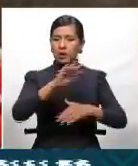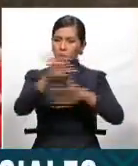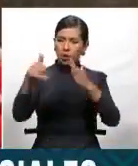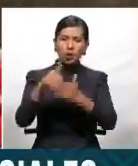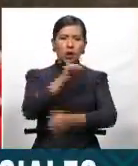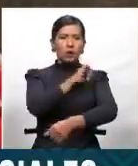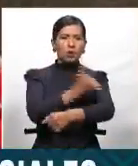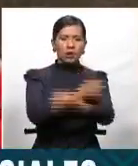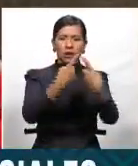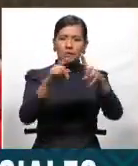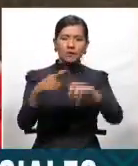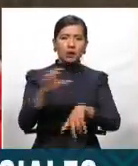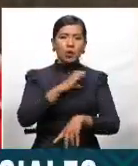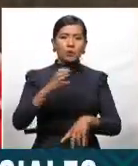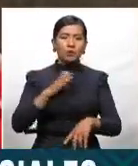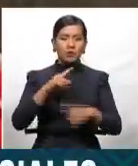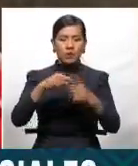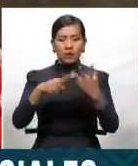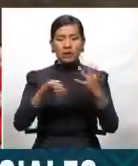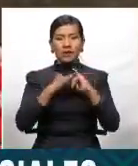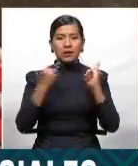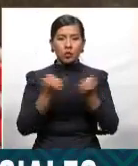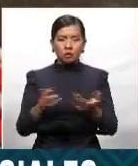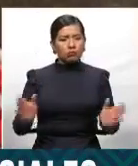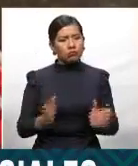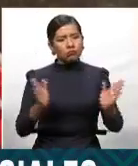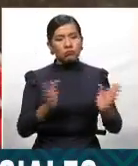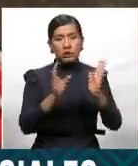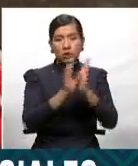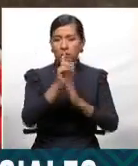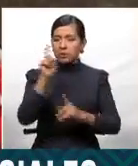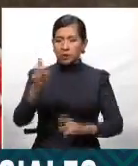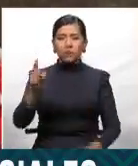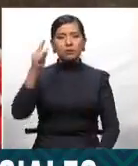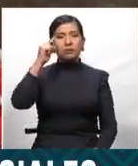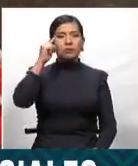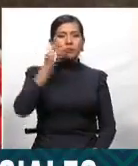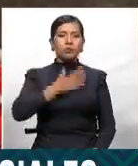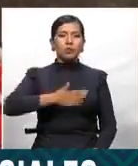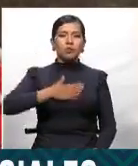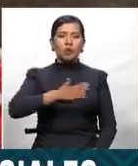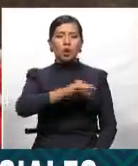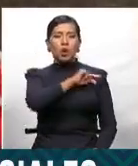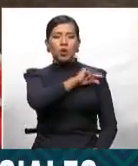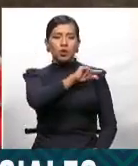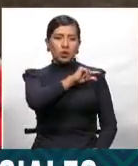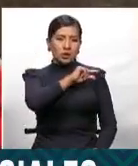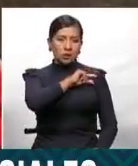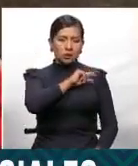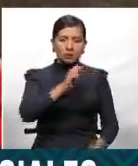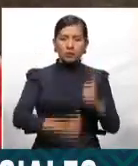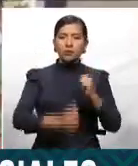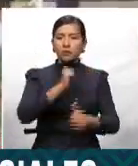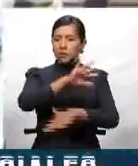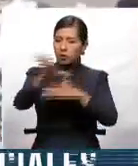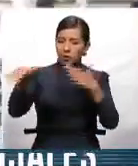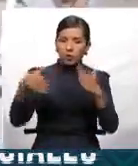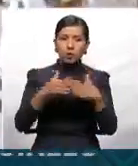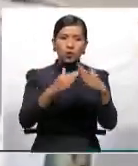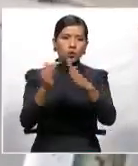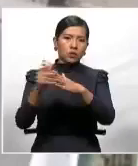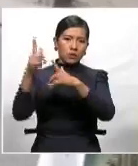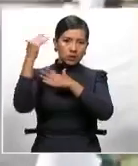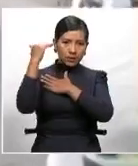Comité Interinstitucional Propulsor del Censo, tomen conciencia de la realidad que está viviendo Santa Cruz de la Sierra, de todo lo que está pasando. Tras